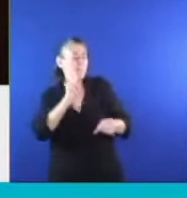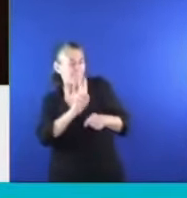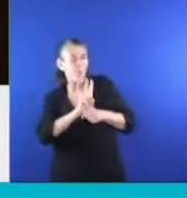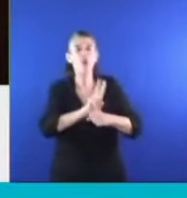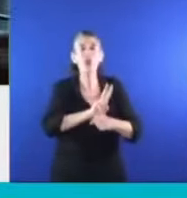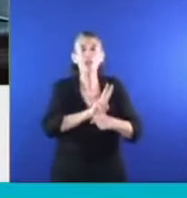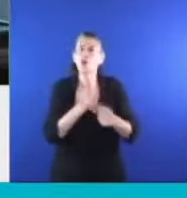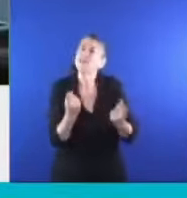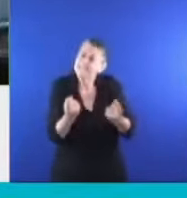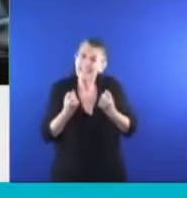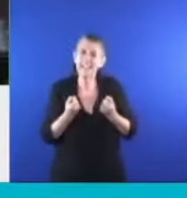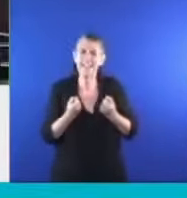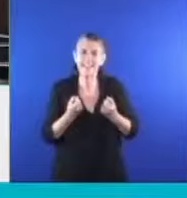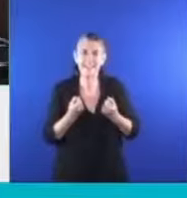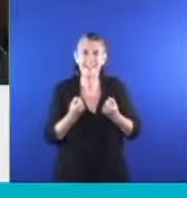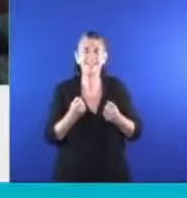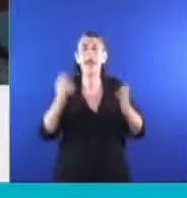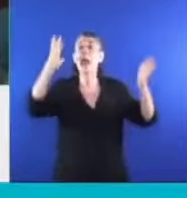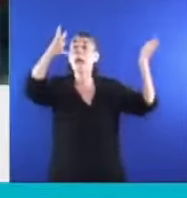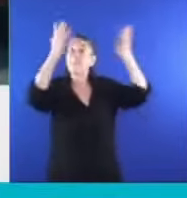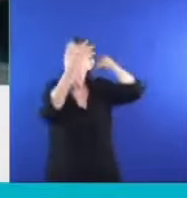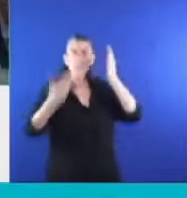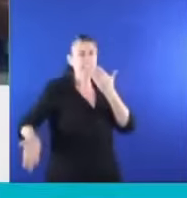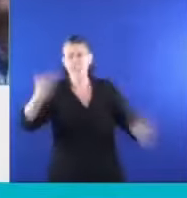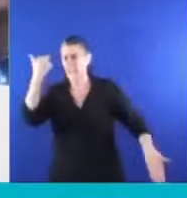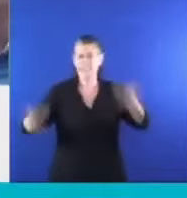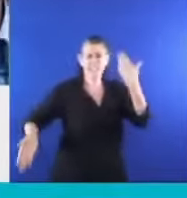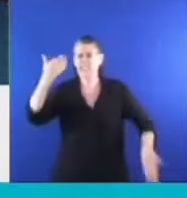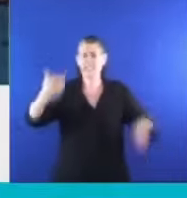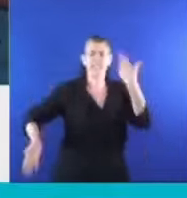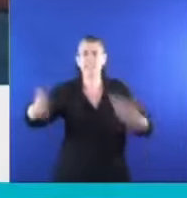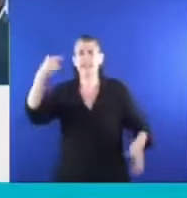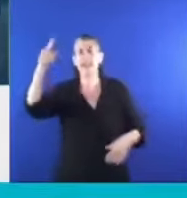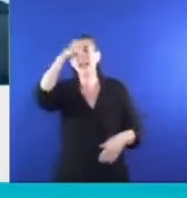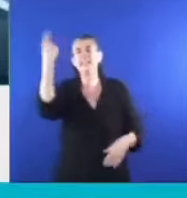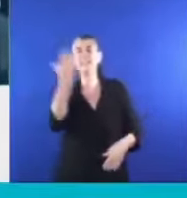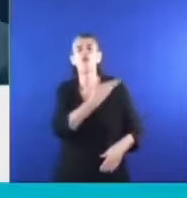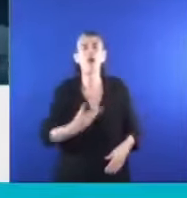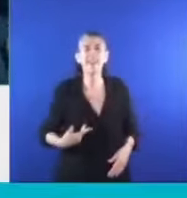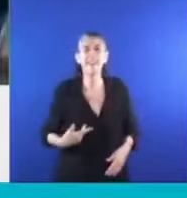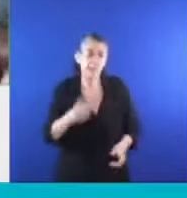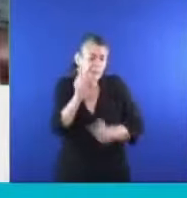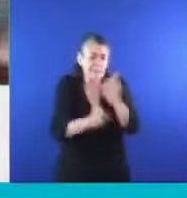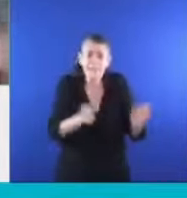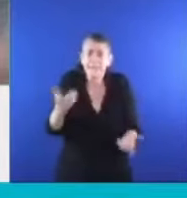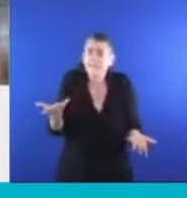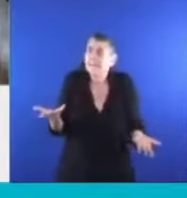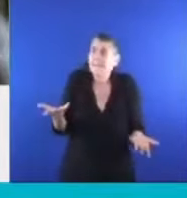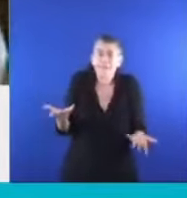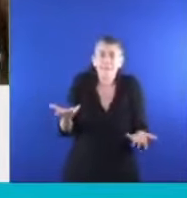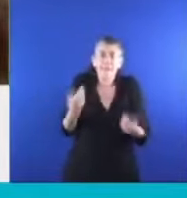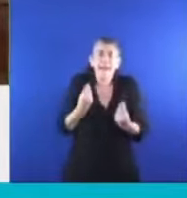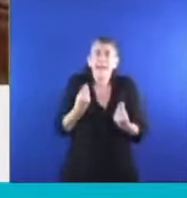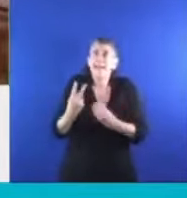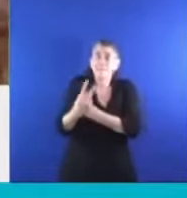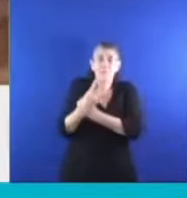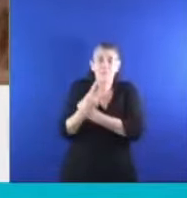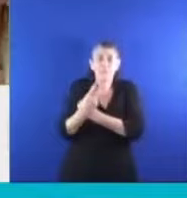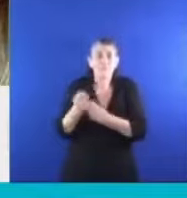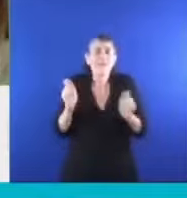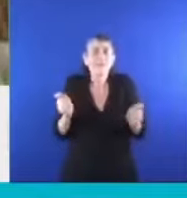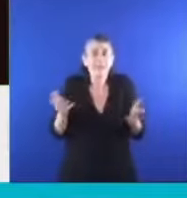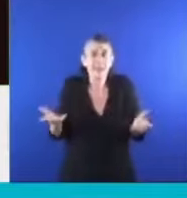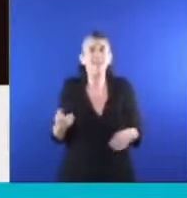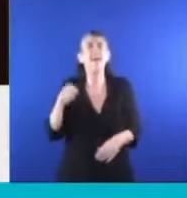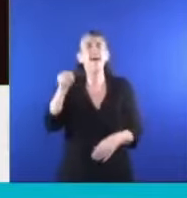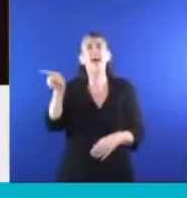necesarios. Mientras tanto, Milei desmantela el Estado argentino, dejando a la gente más indefensa. Eso de la escuela